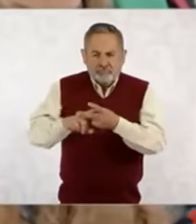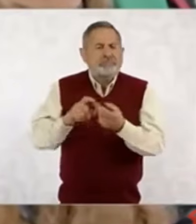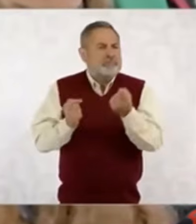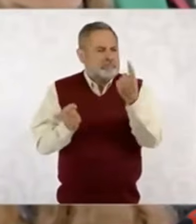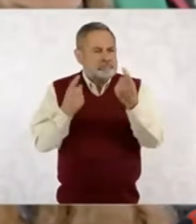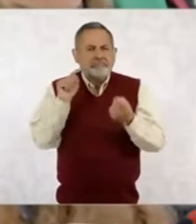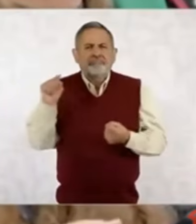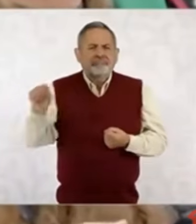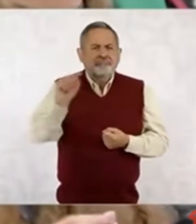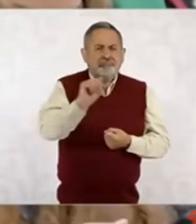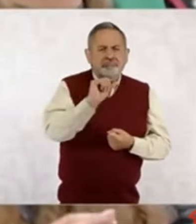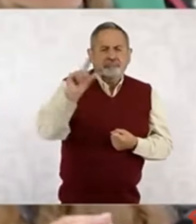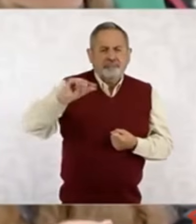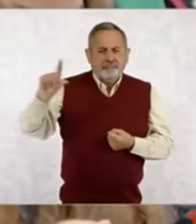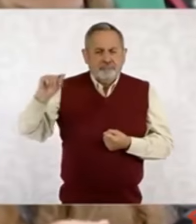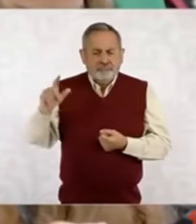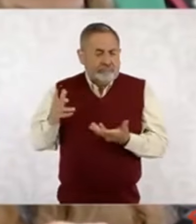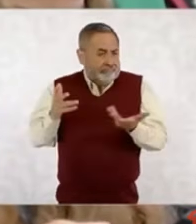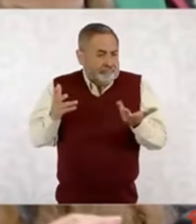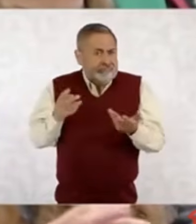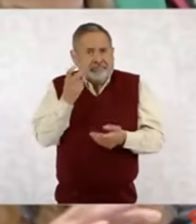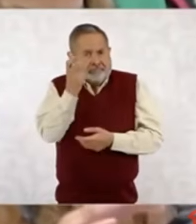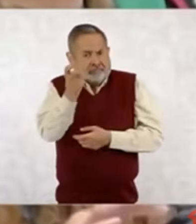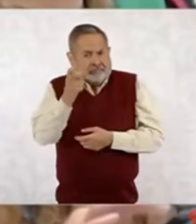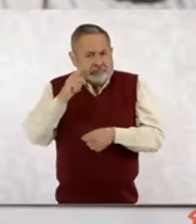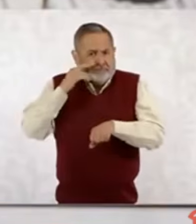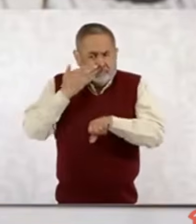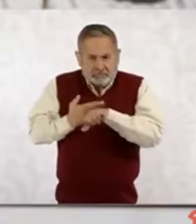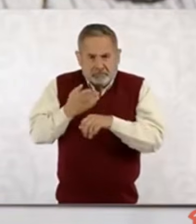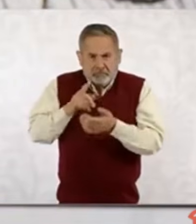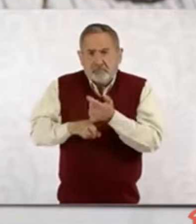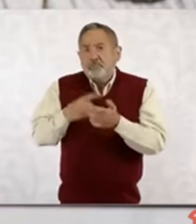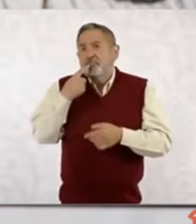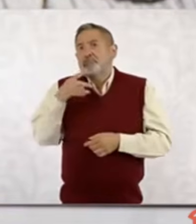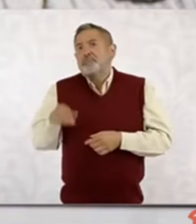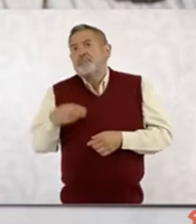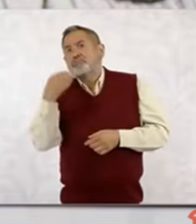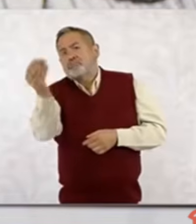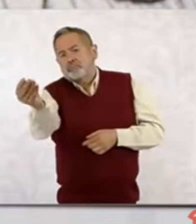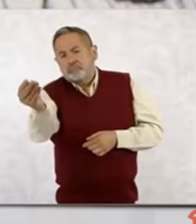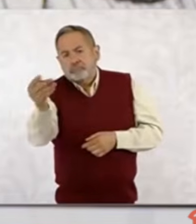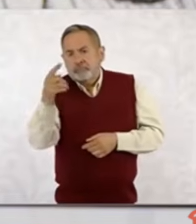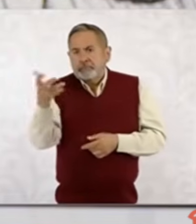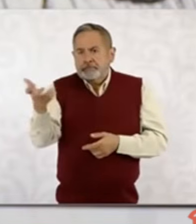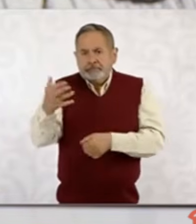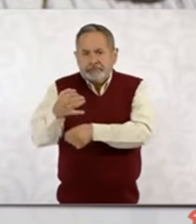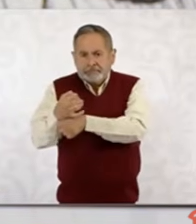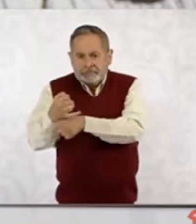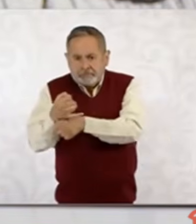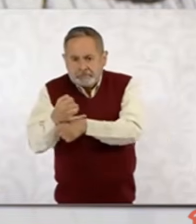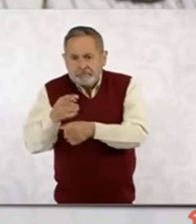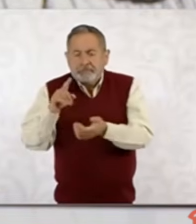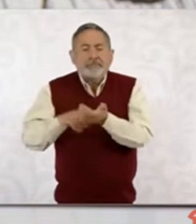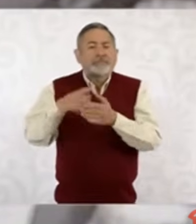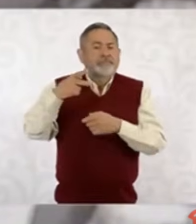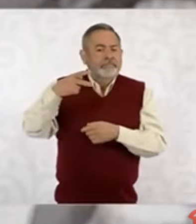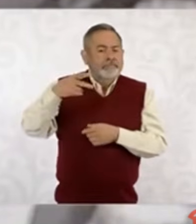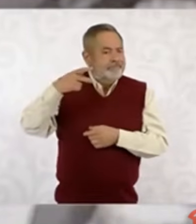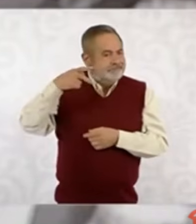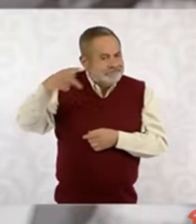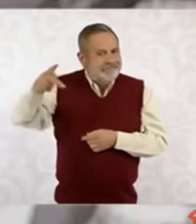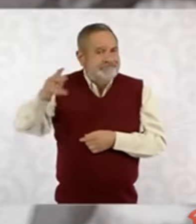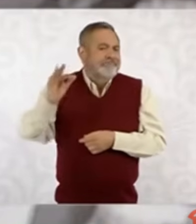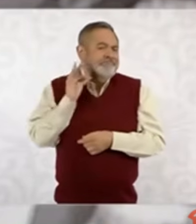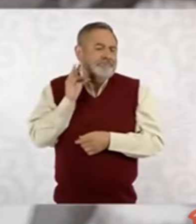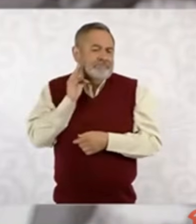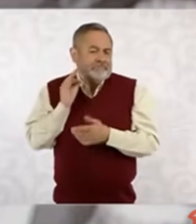esa es parte de la responsabilidad de los gobiernos. Presentar la denuncia. Hacer la investigación le corresponde a las fiscalías.